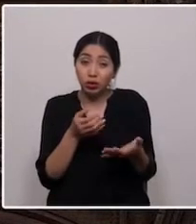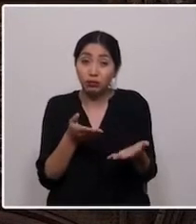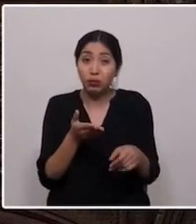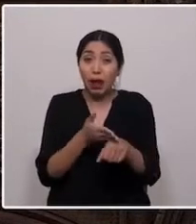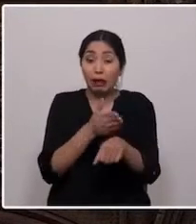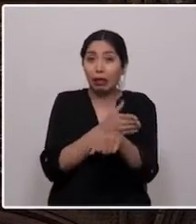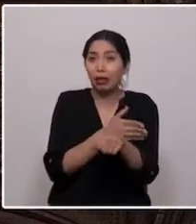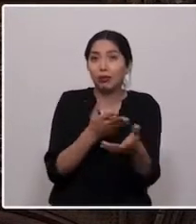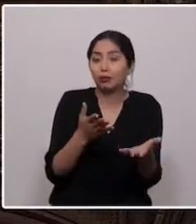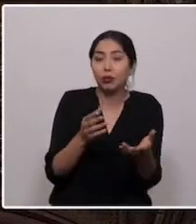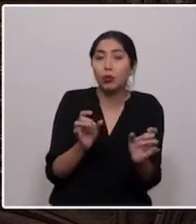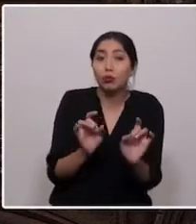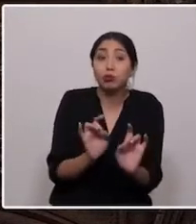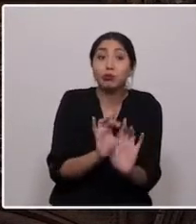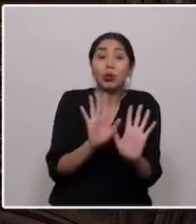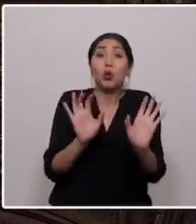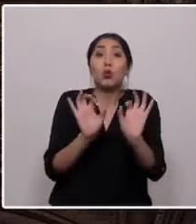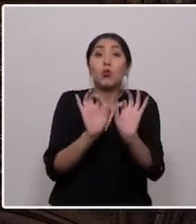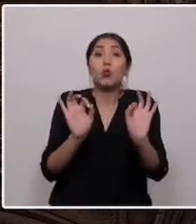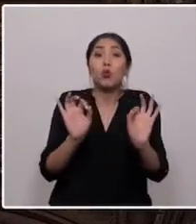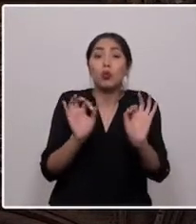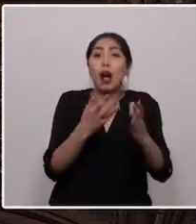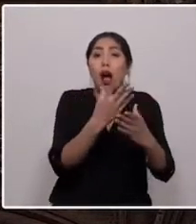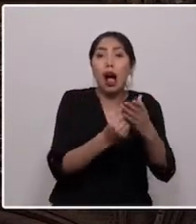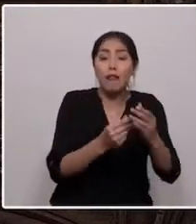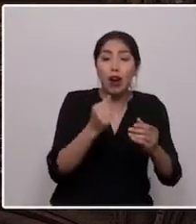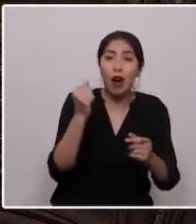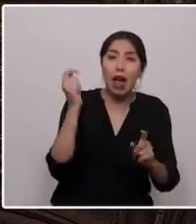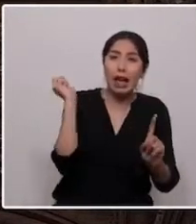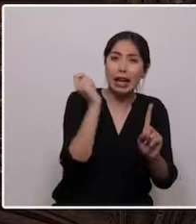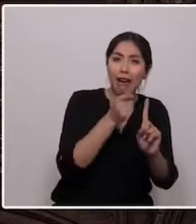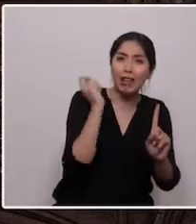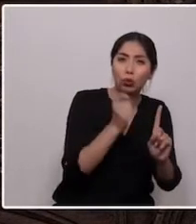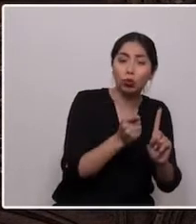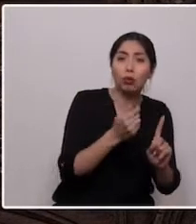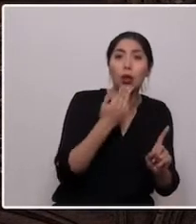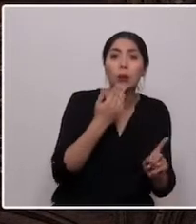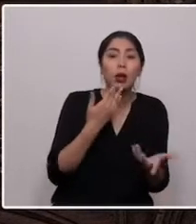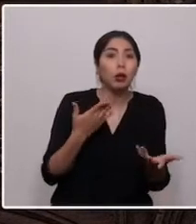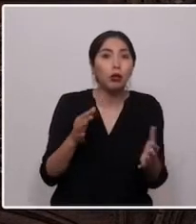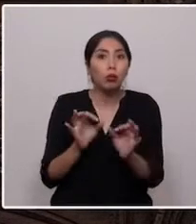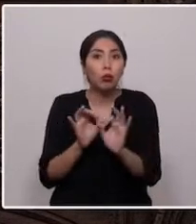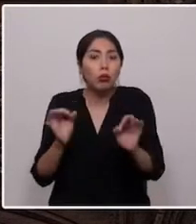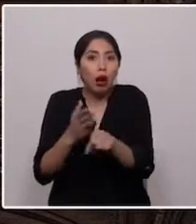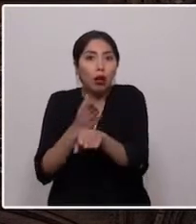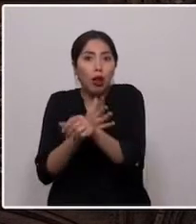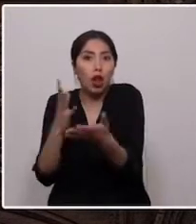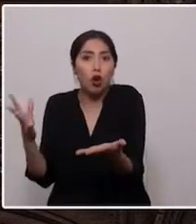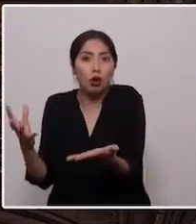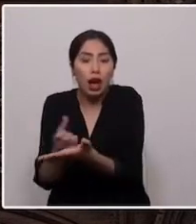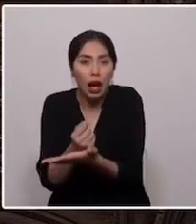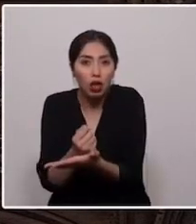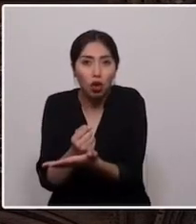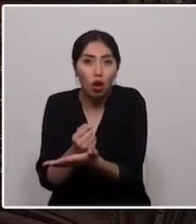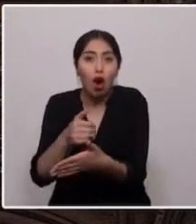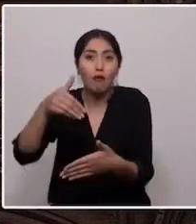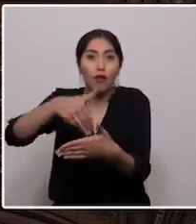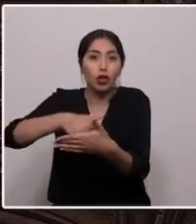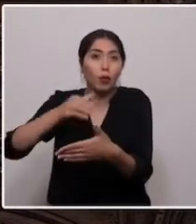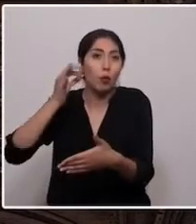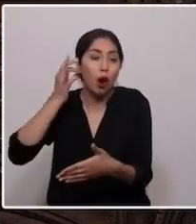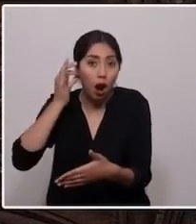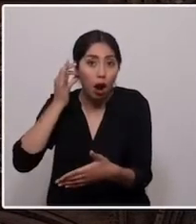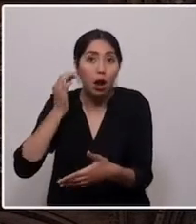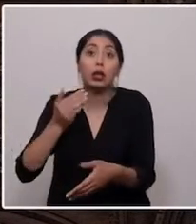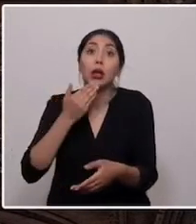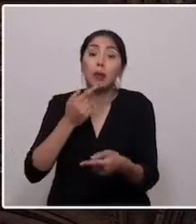esclavitud, jamás se hubiese reconocido el voto femenino, jamás hubiésemos logrado forzar la salida democrática a una